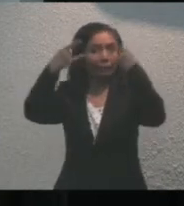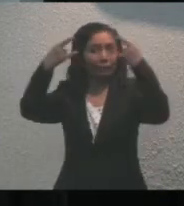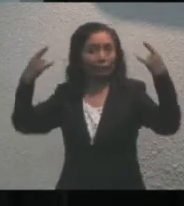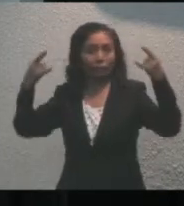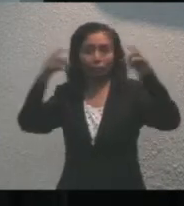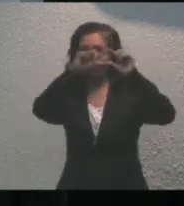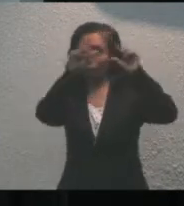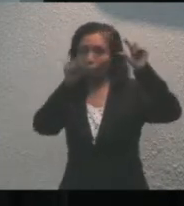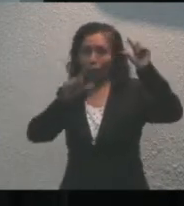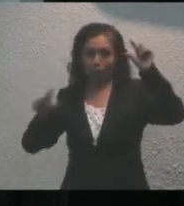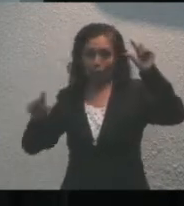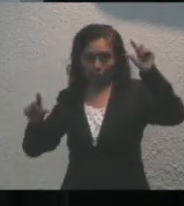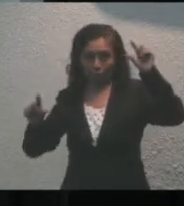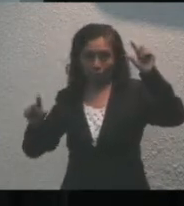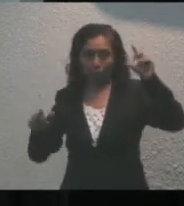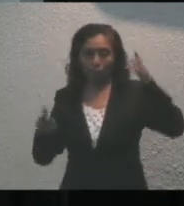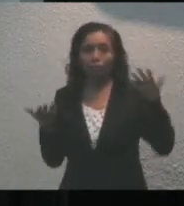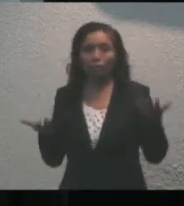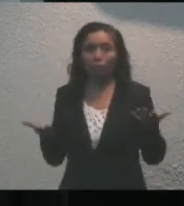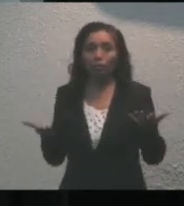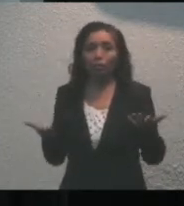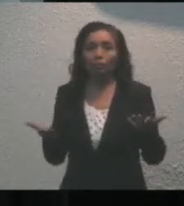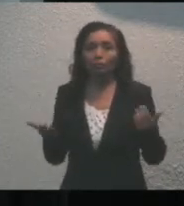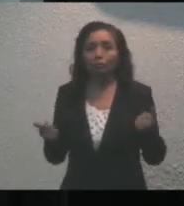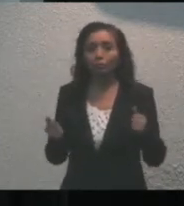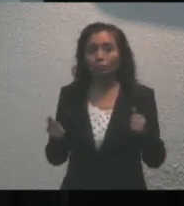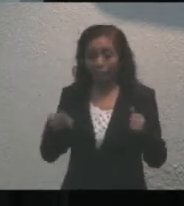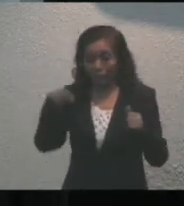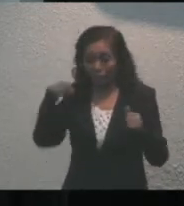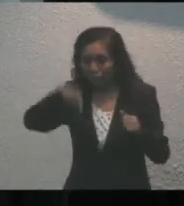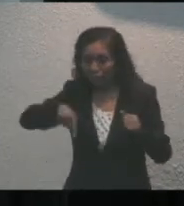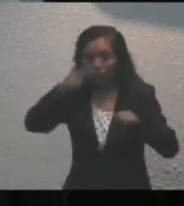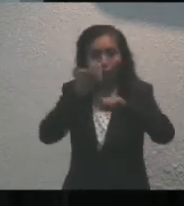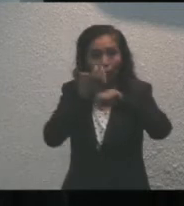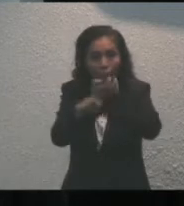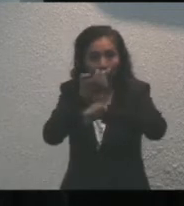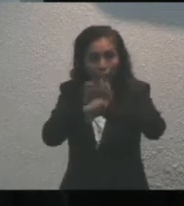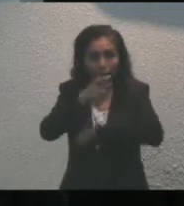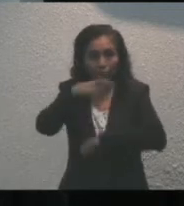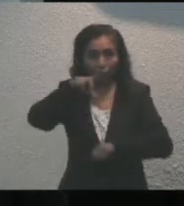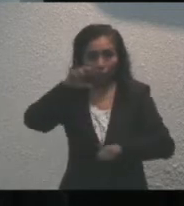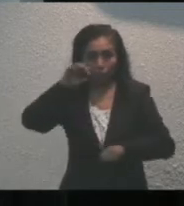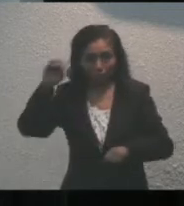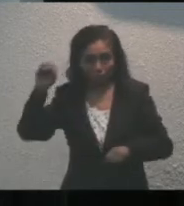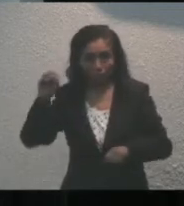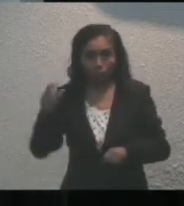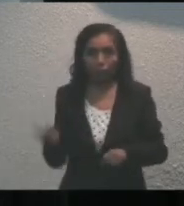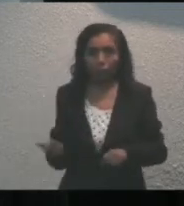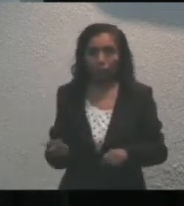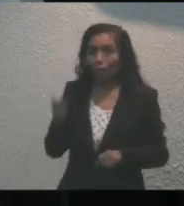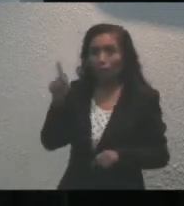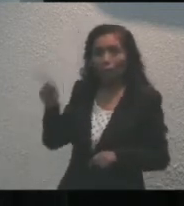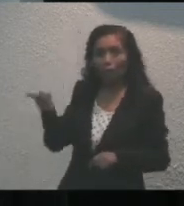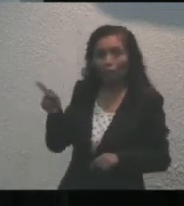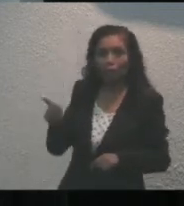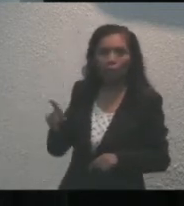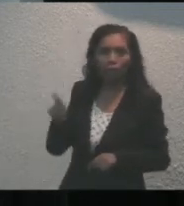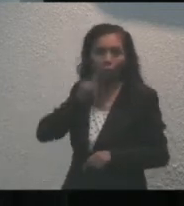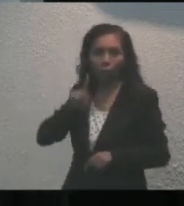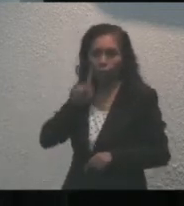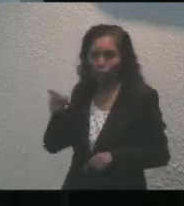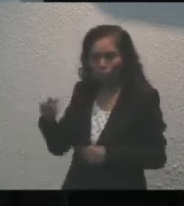México y en particular del estado de Quintana Roo, quien fue una digna representante de todas